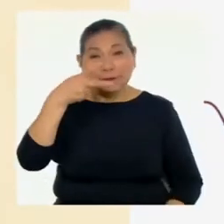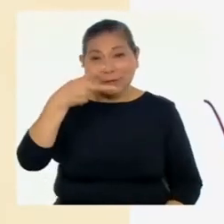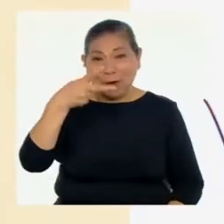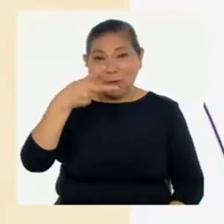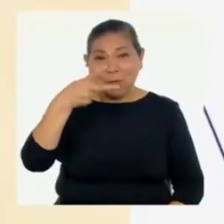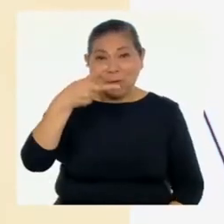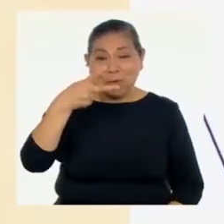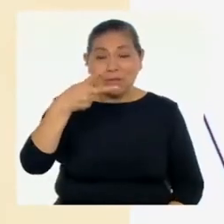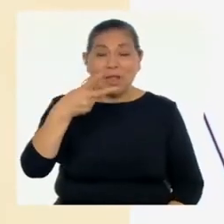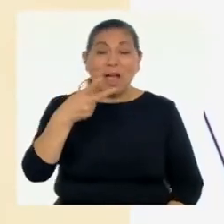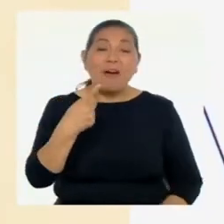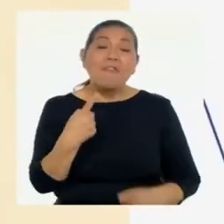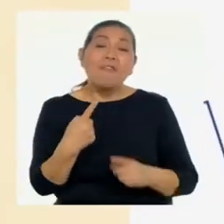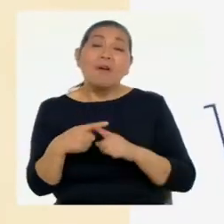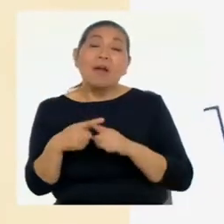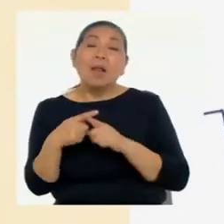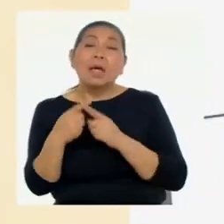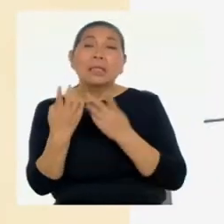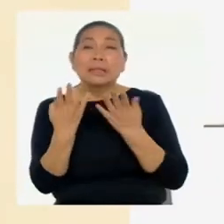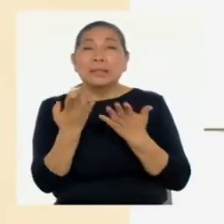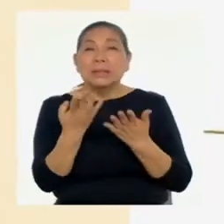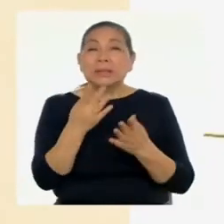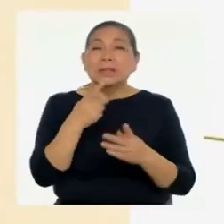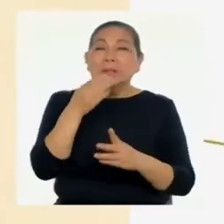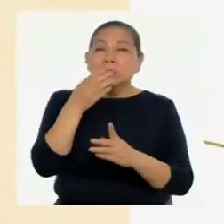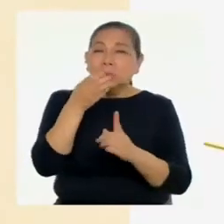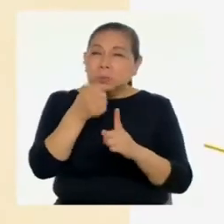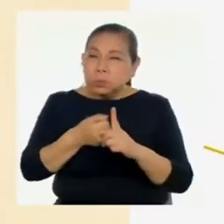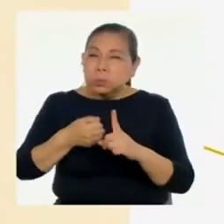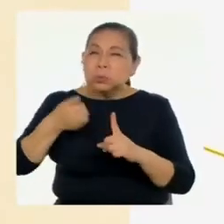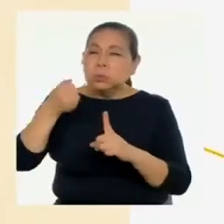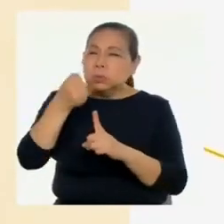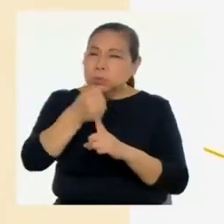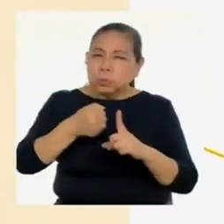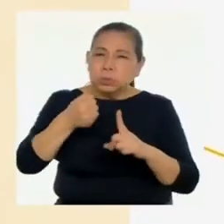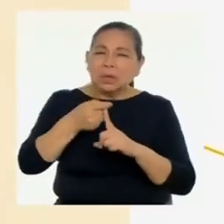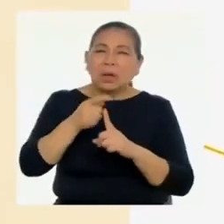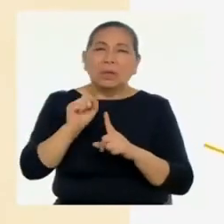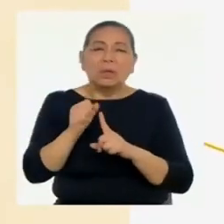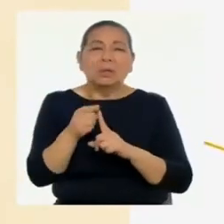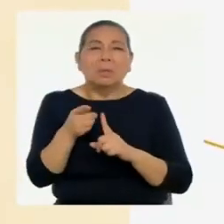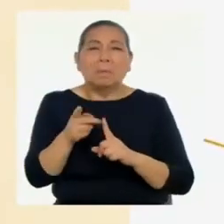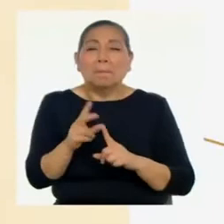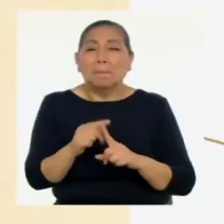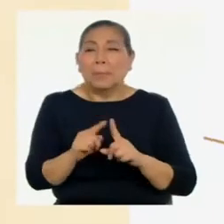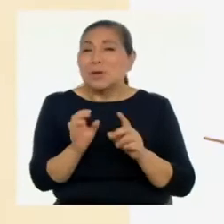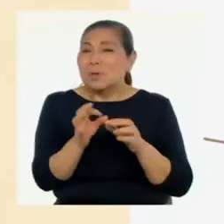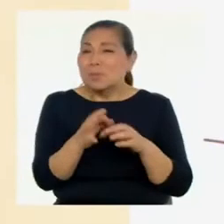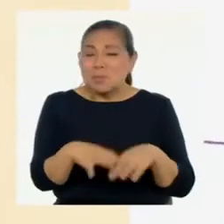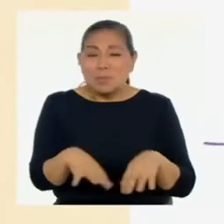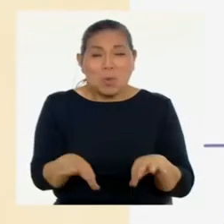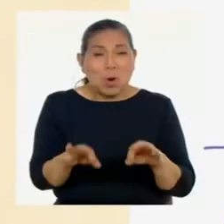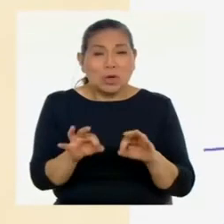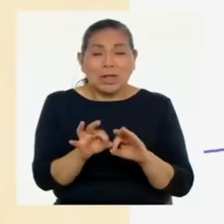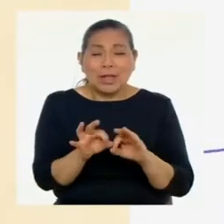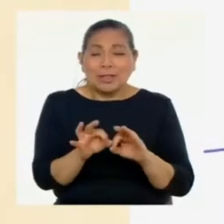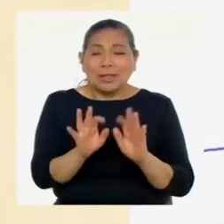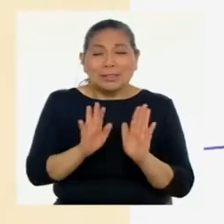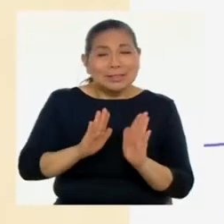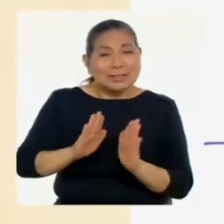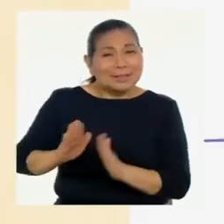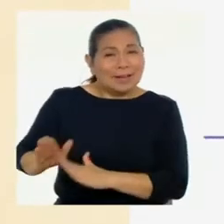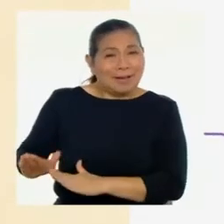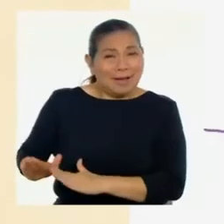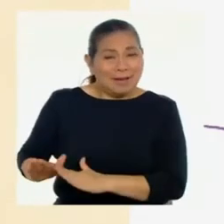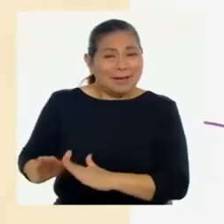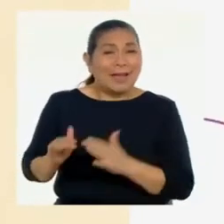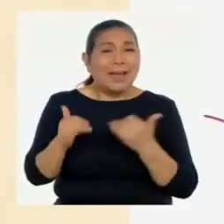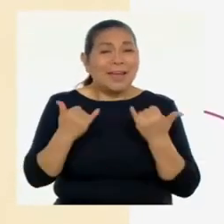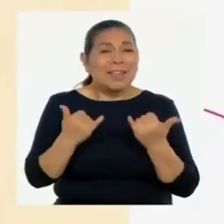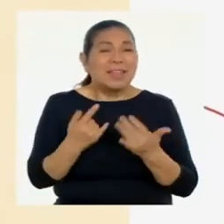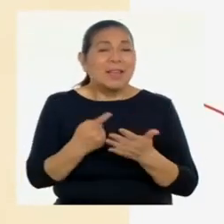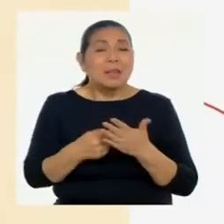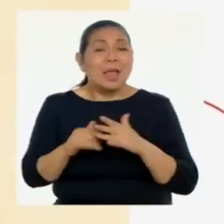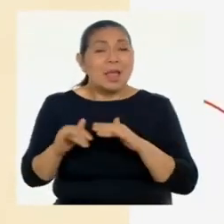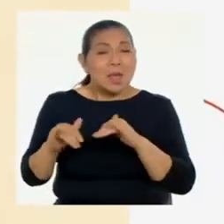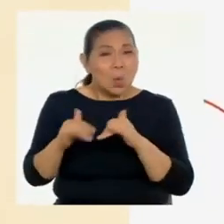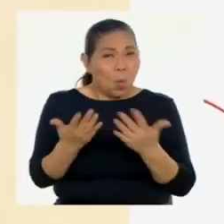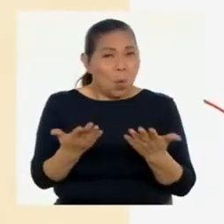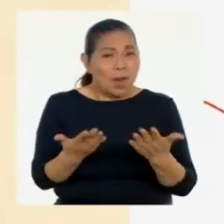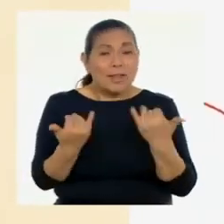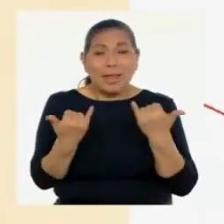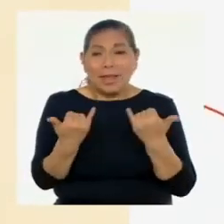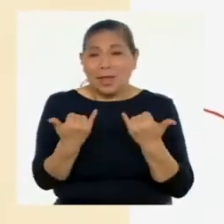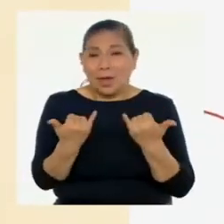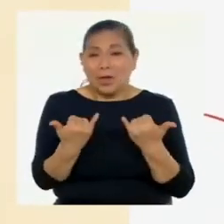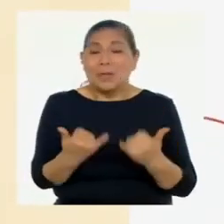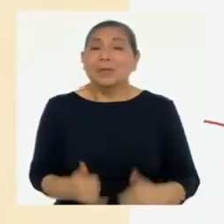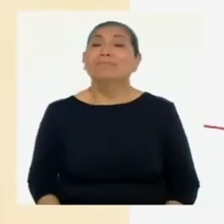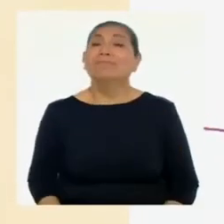segundo, sobre los estereotipos y las barreras que las mujeres afrontan en la sociedad y la importancia de erradicar estas situaciones de inequidad.